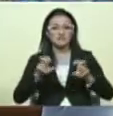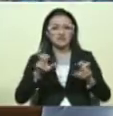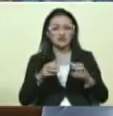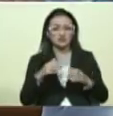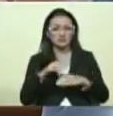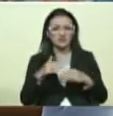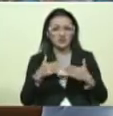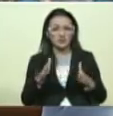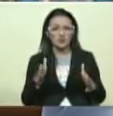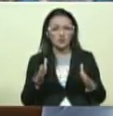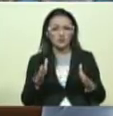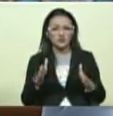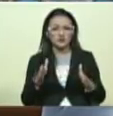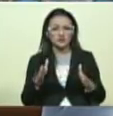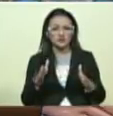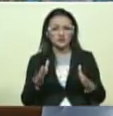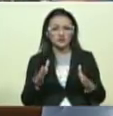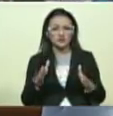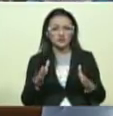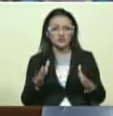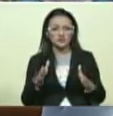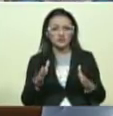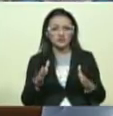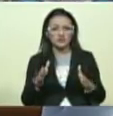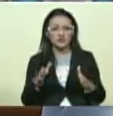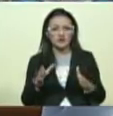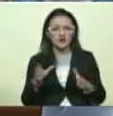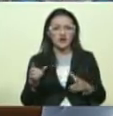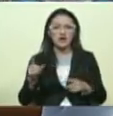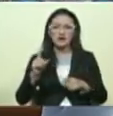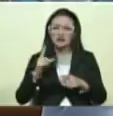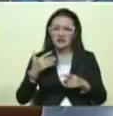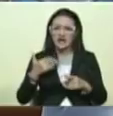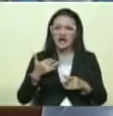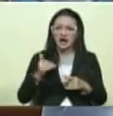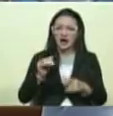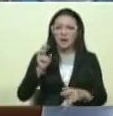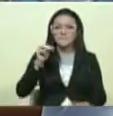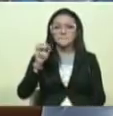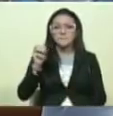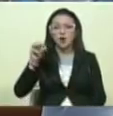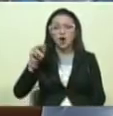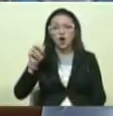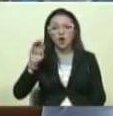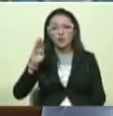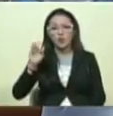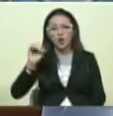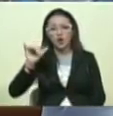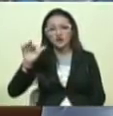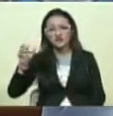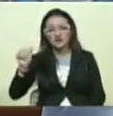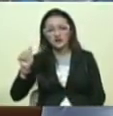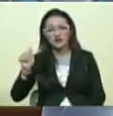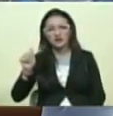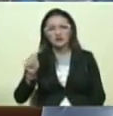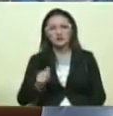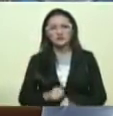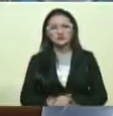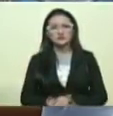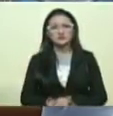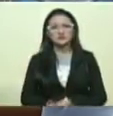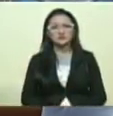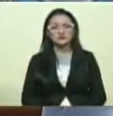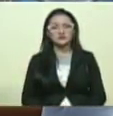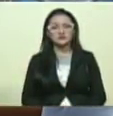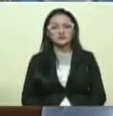que es el caso de la instalación de las monoboyas, donde aparece también señalada nuevamente en las indagaciones que